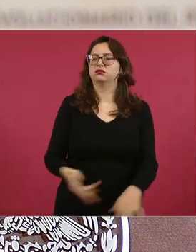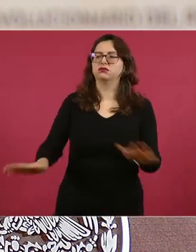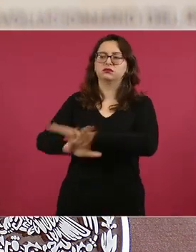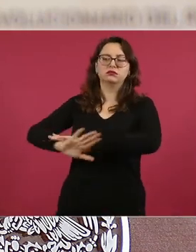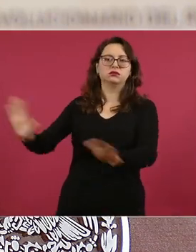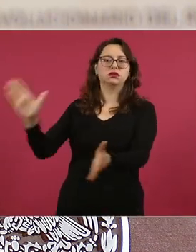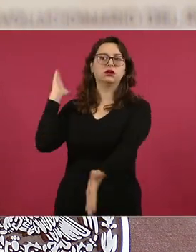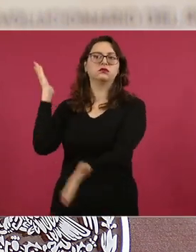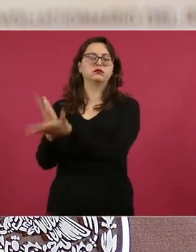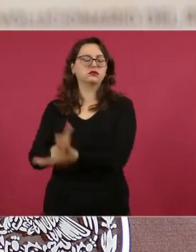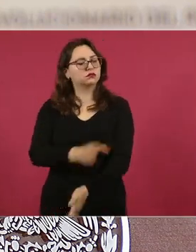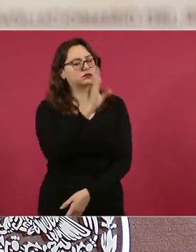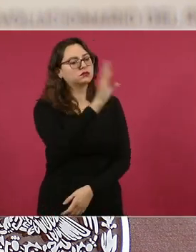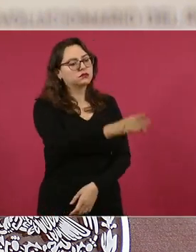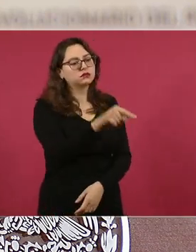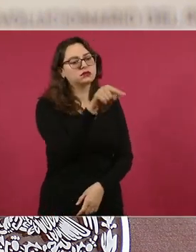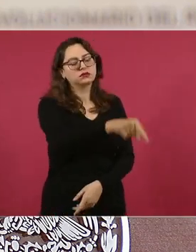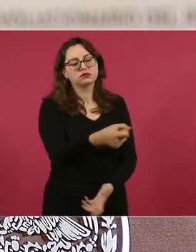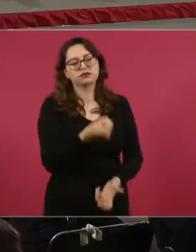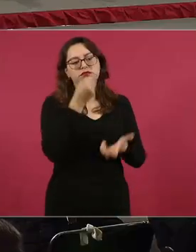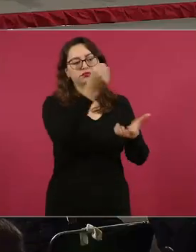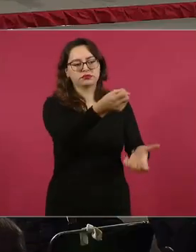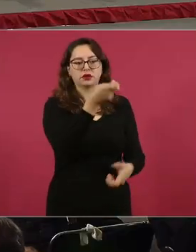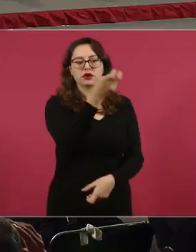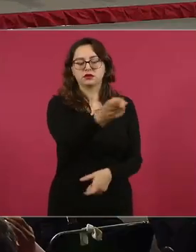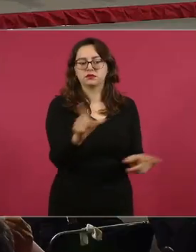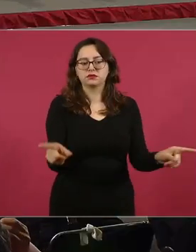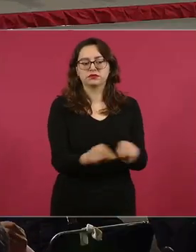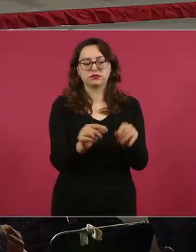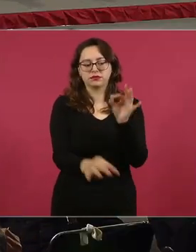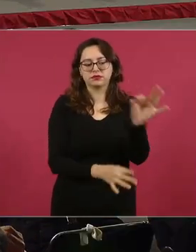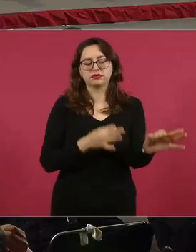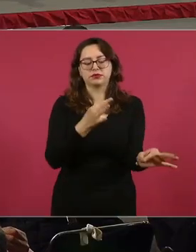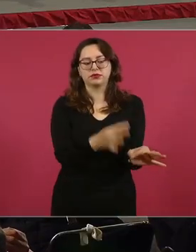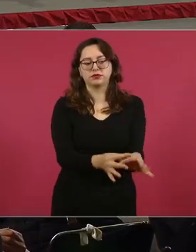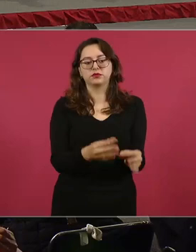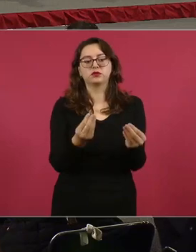ofrecer servicios en las escuelas. Muchas gracias, presidente Escuanta.